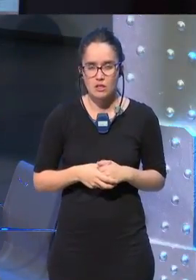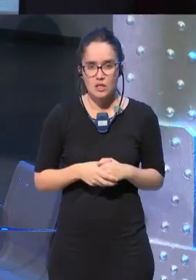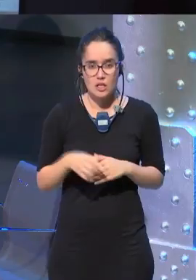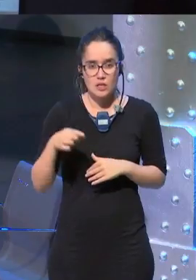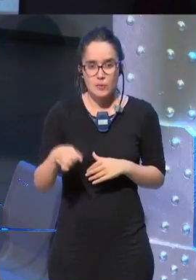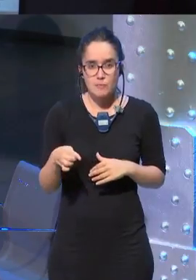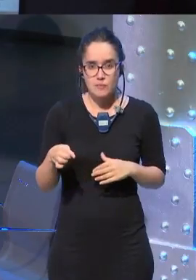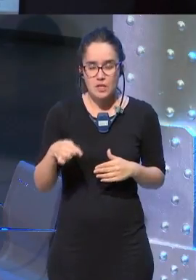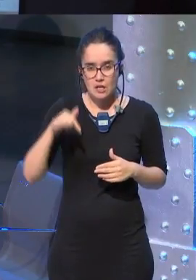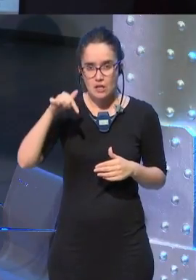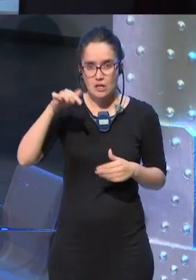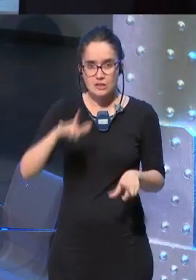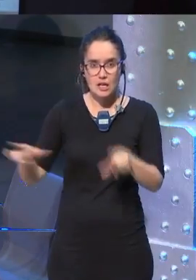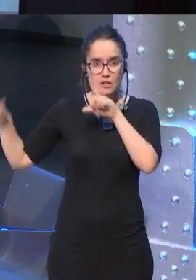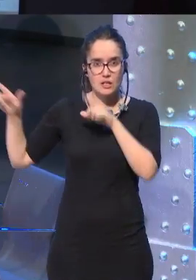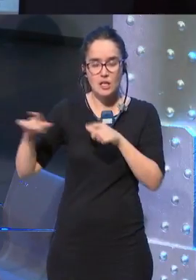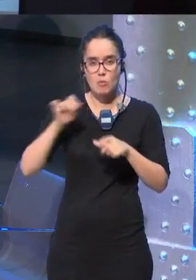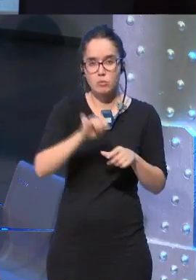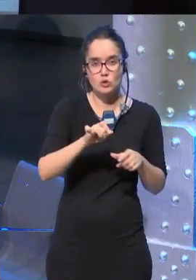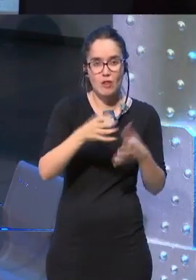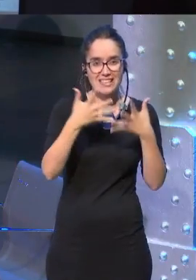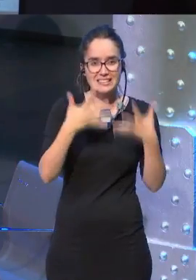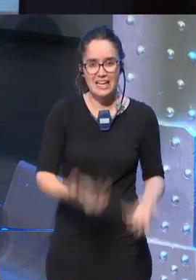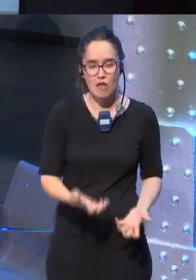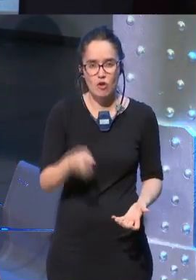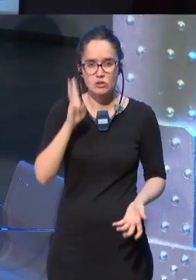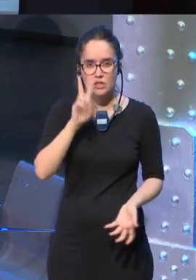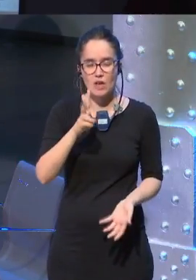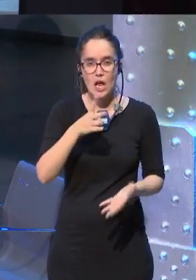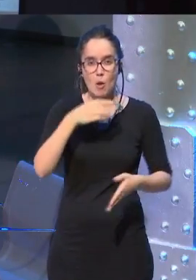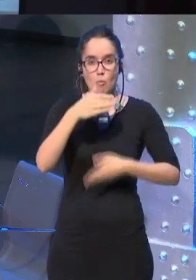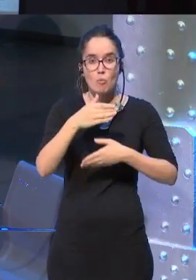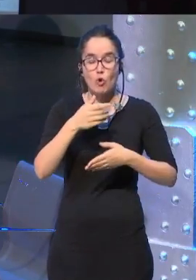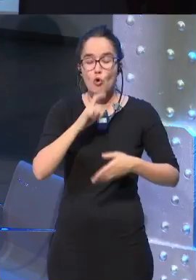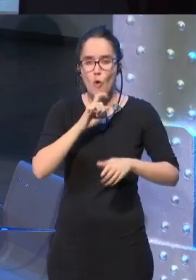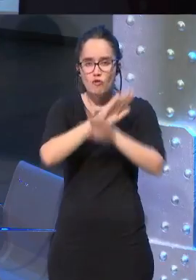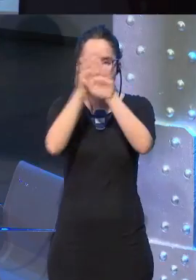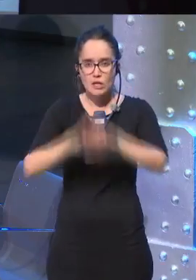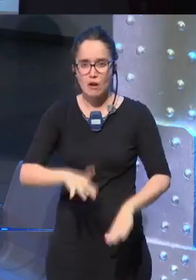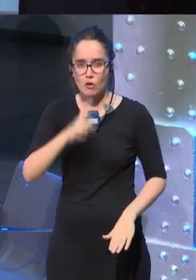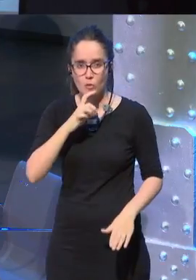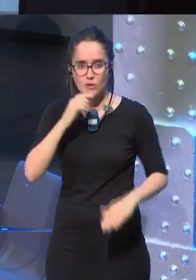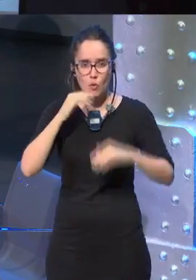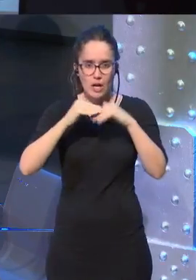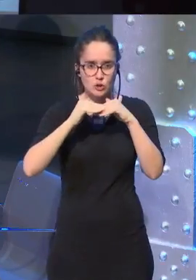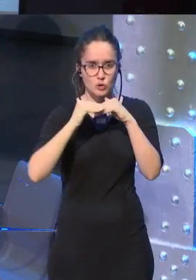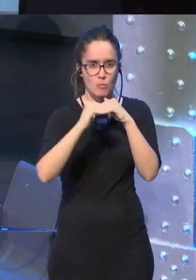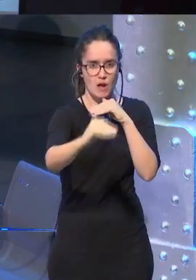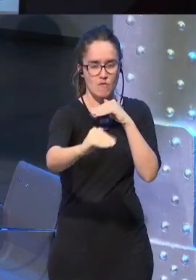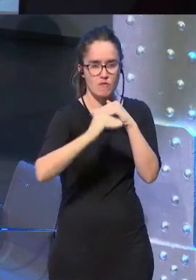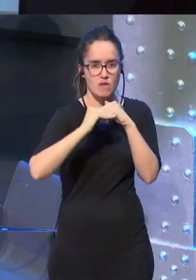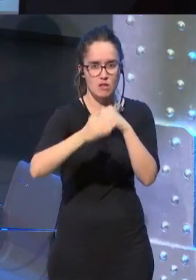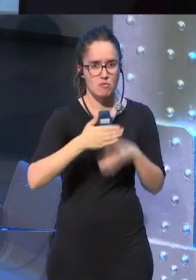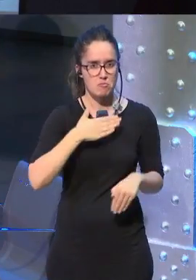que está aquí en el punto de secado. Aquí se ve el producto final. Tiene una superficie